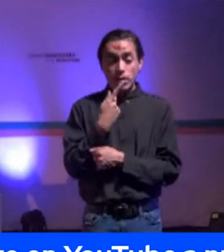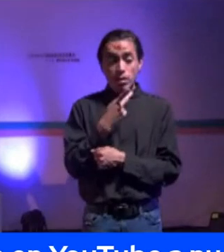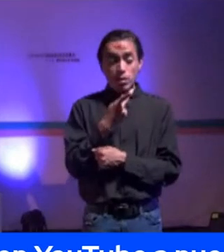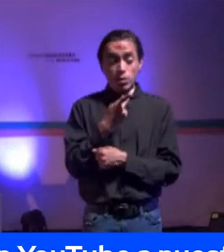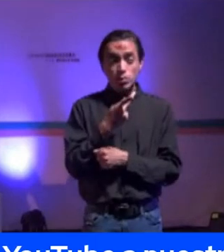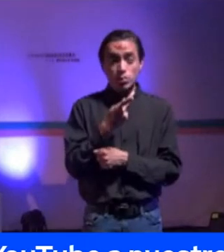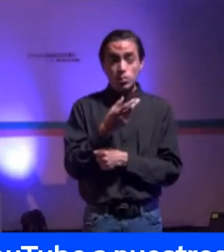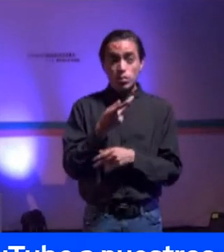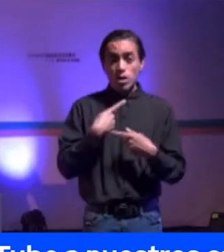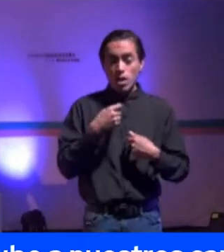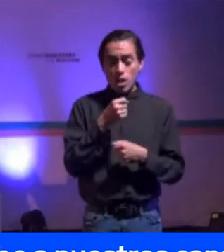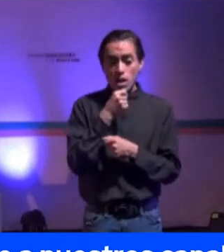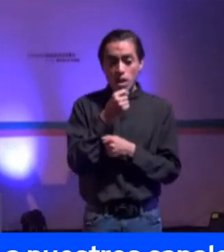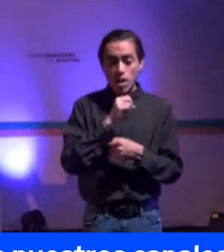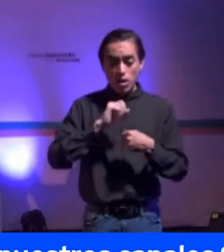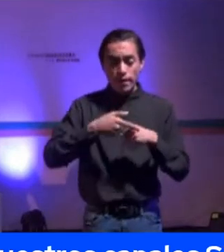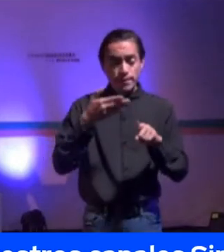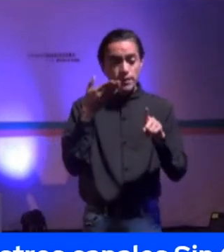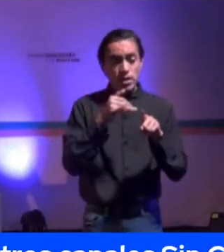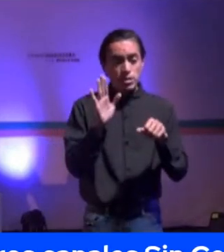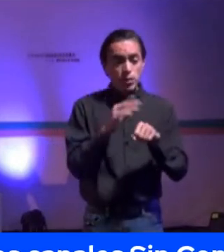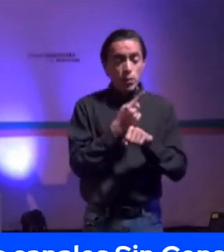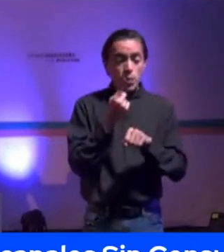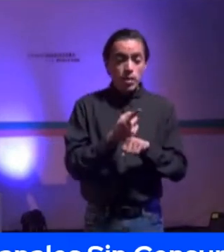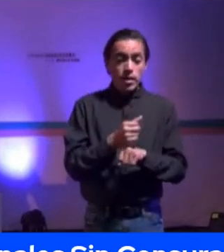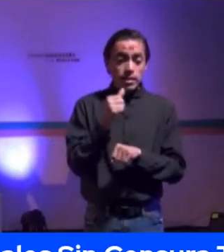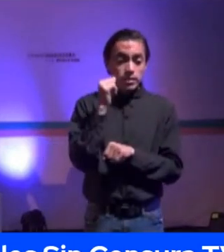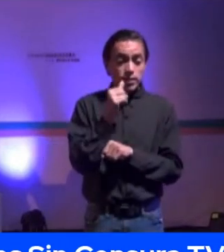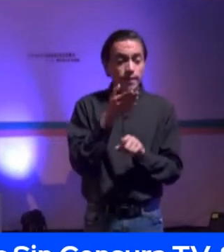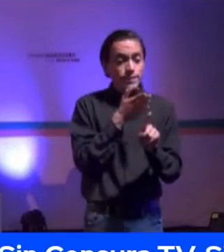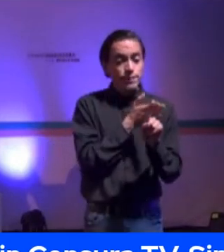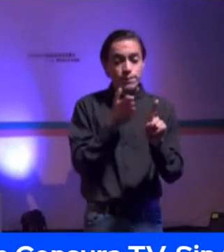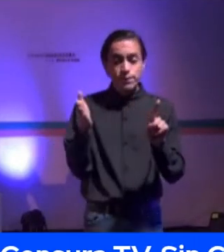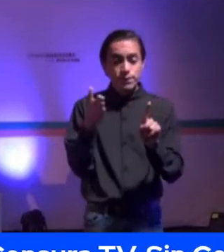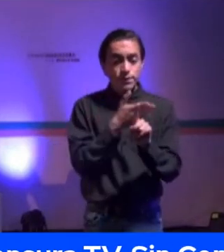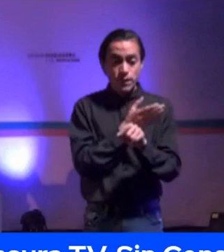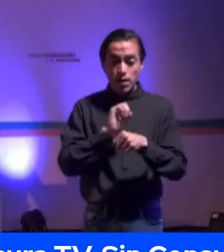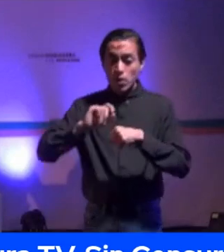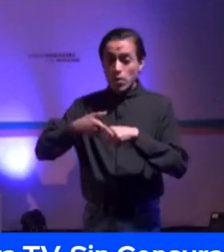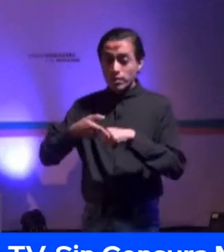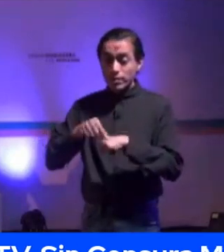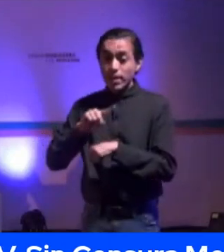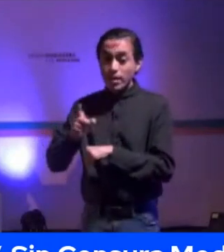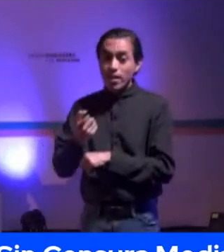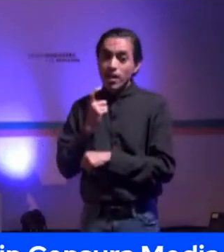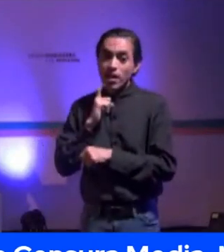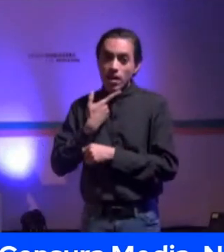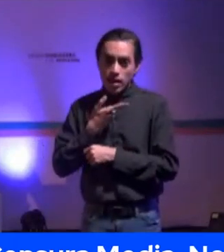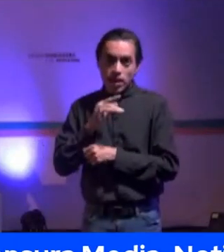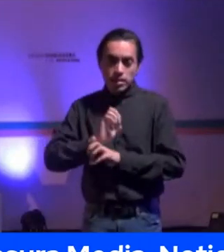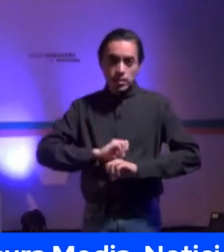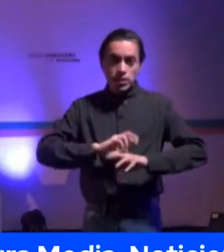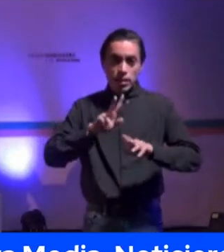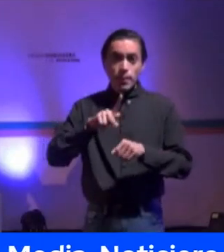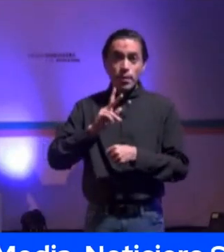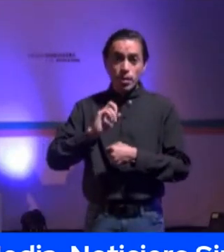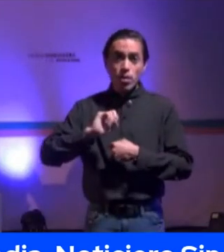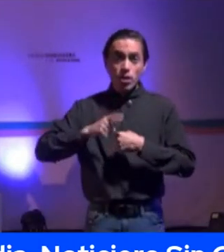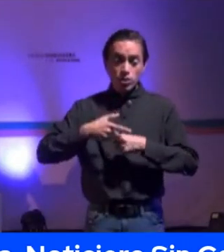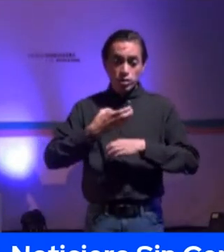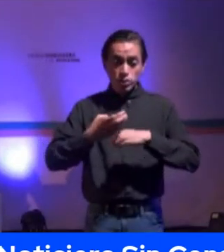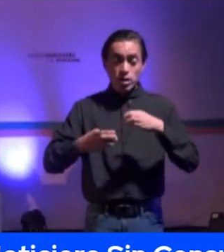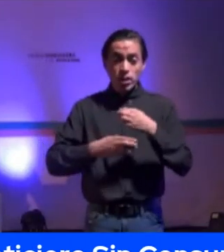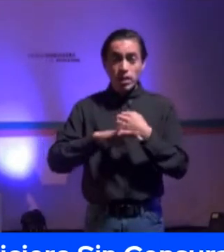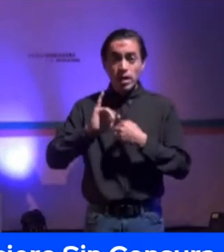regularmente también era subjetivo, porque siempre se iba a inclinar por alguien, en este caso por Andrés Manuel López Obrador. Pero hay cosas que sí tenemos